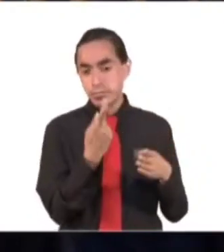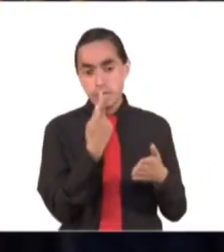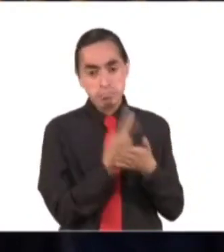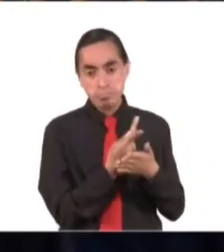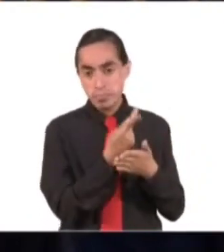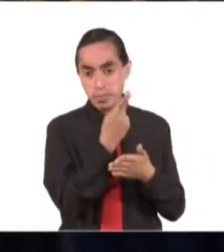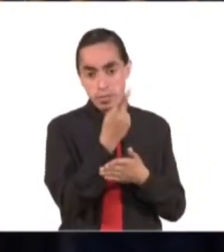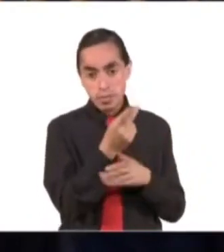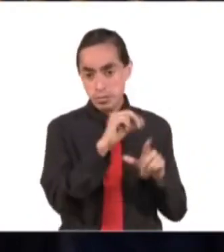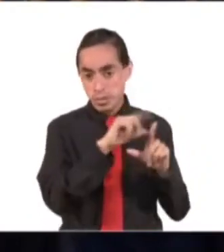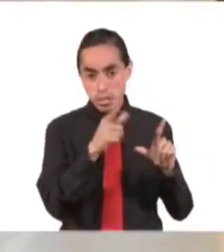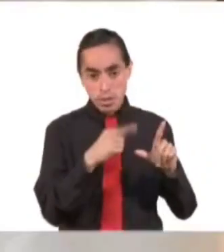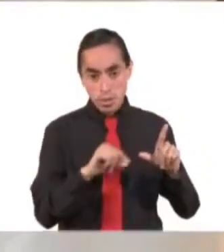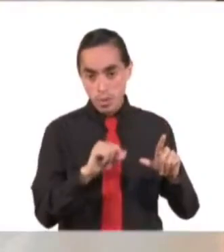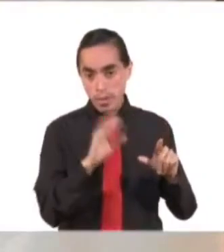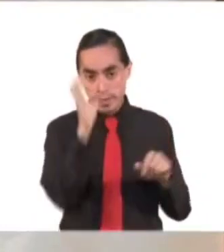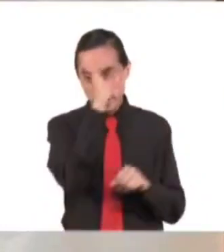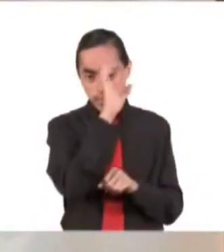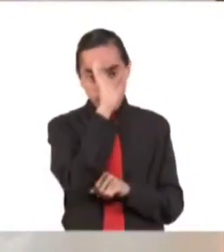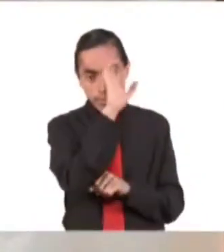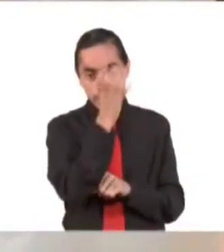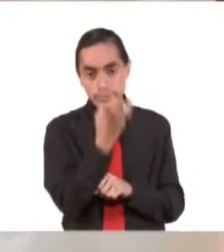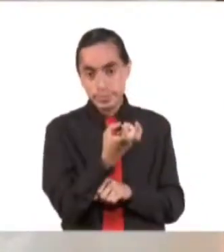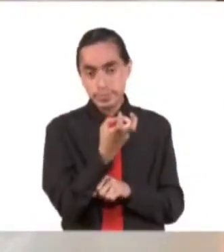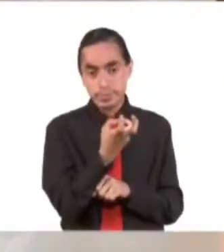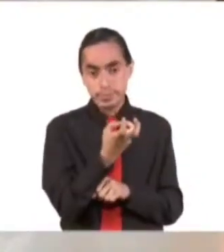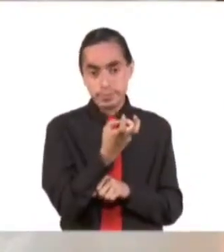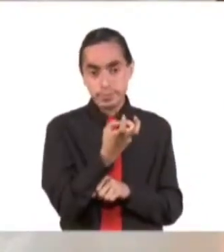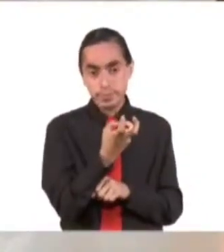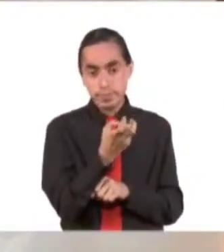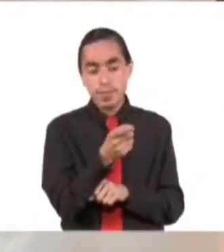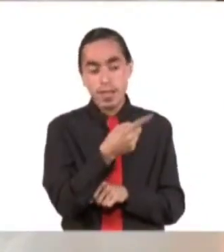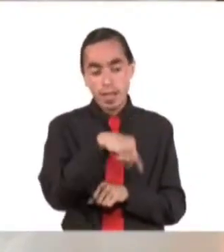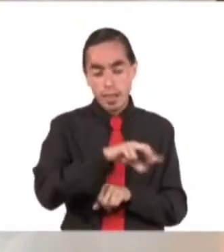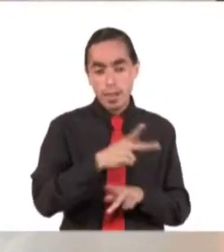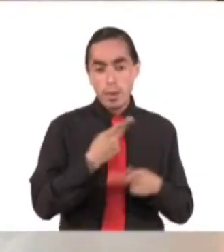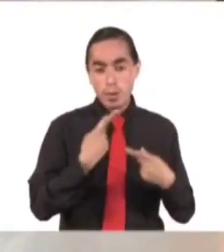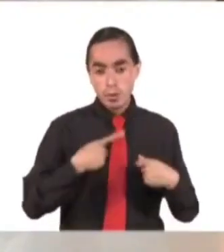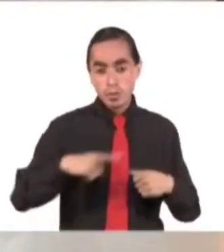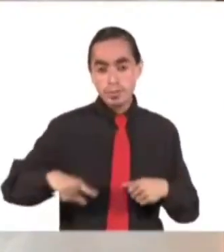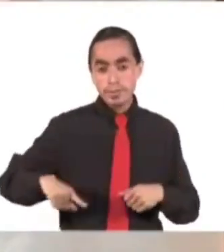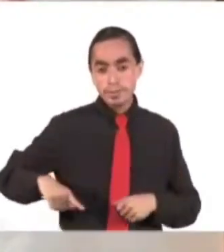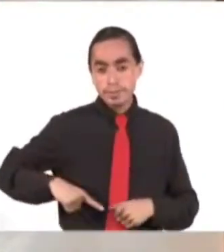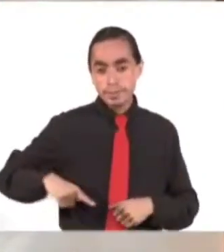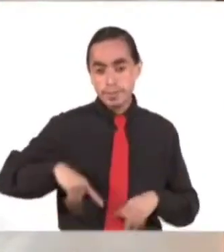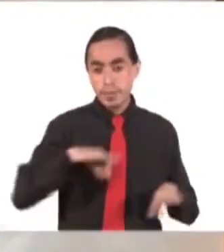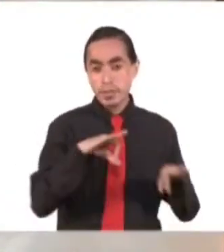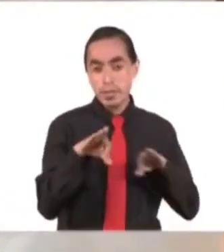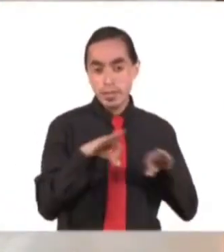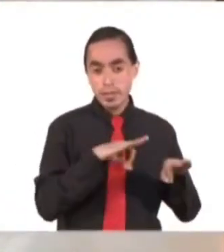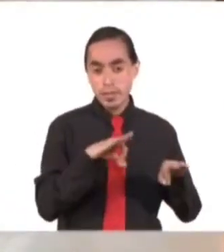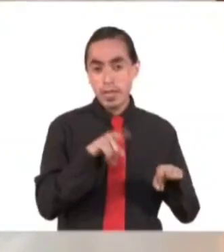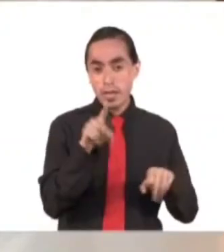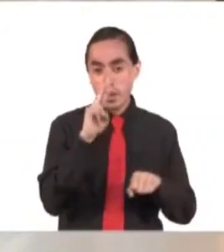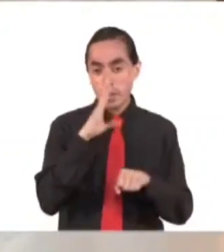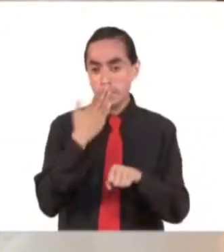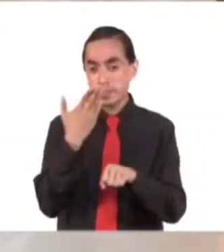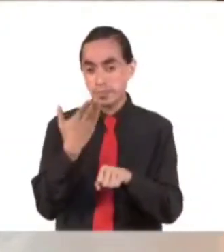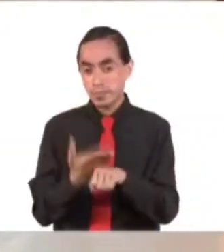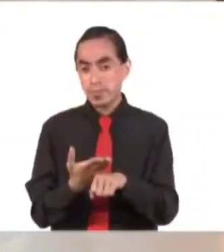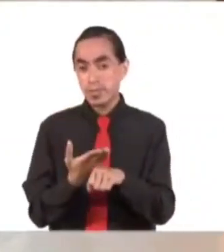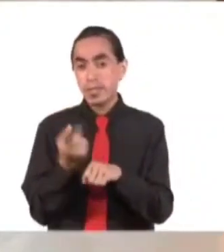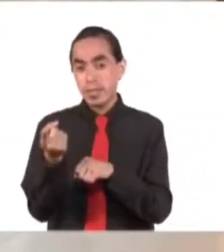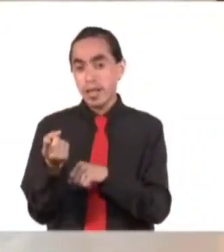premios nacionales de ciencia, servidores públicos que hoy tienen a su cargo la educación media superior, como